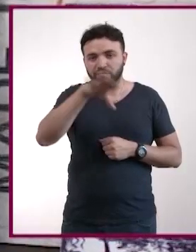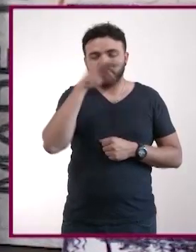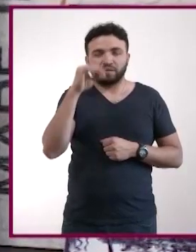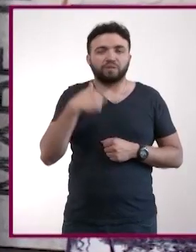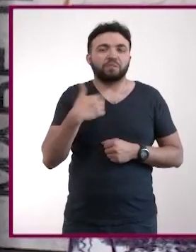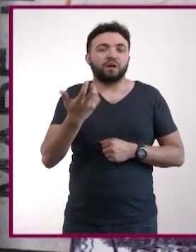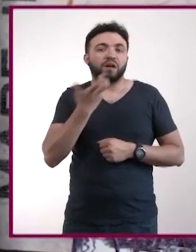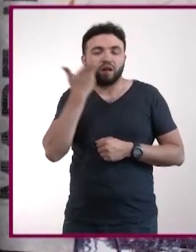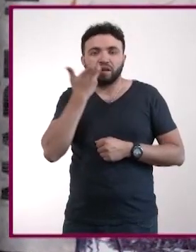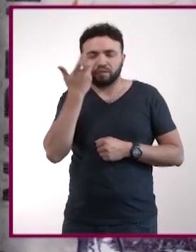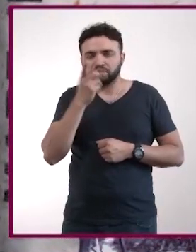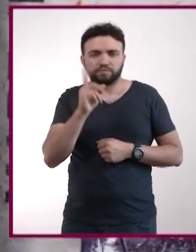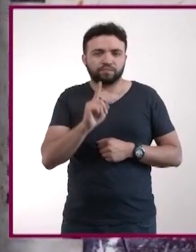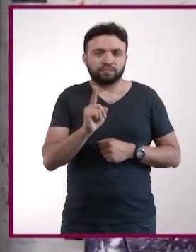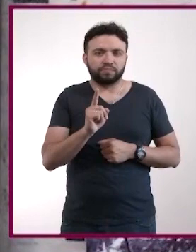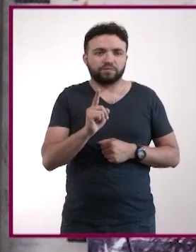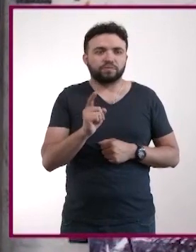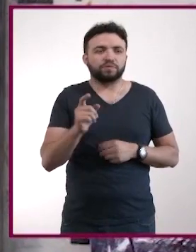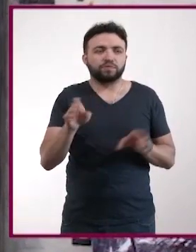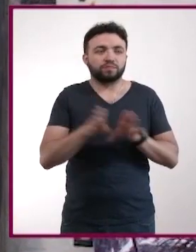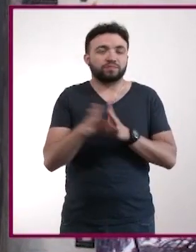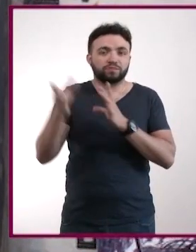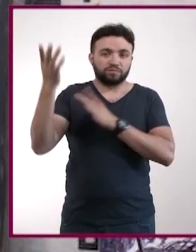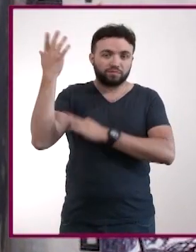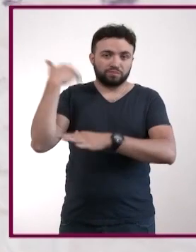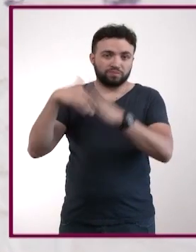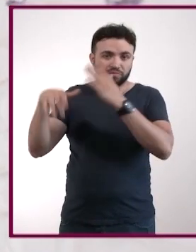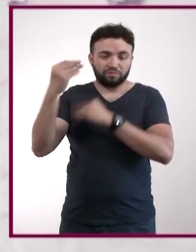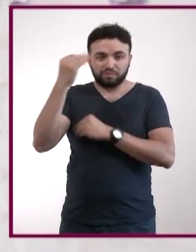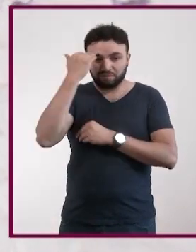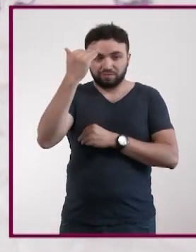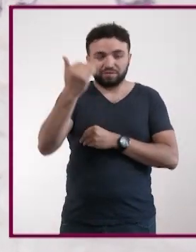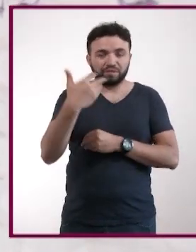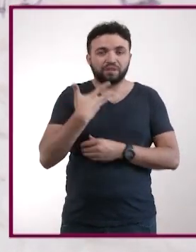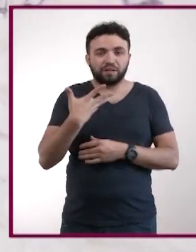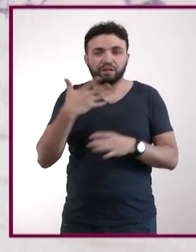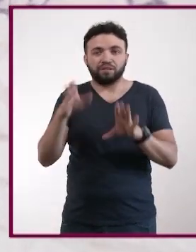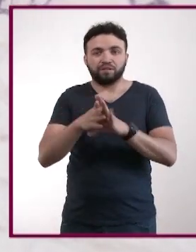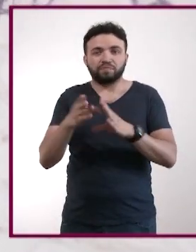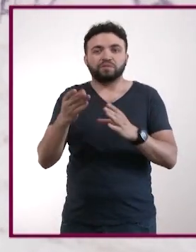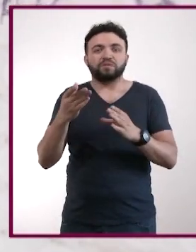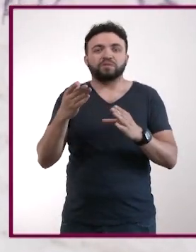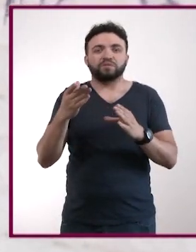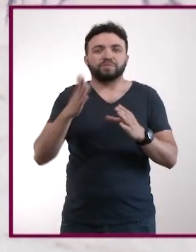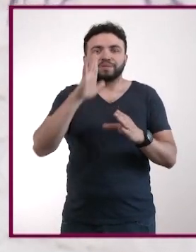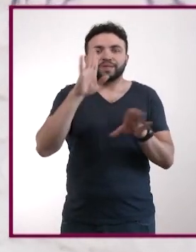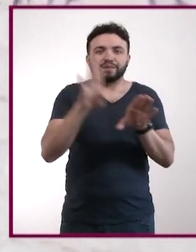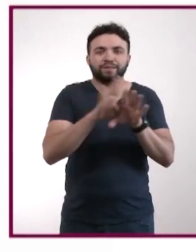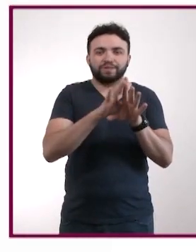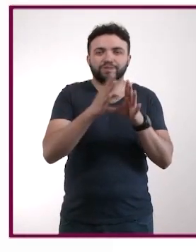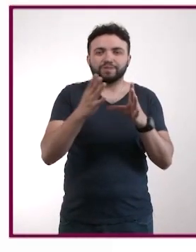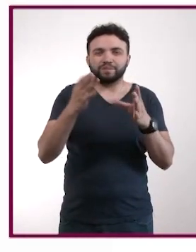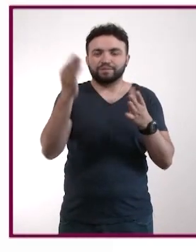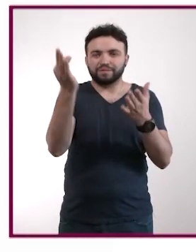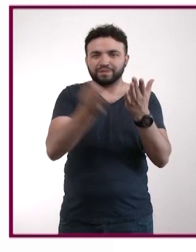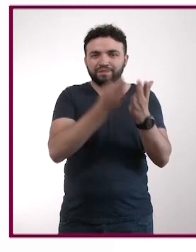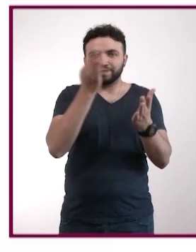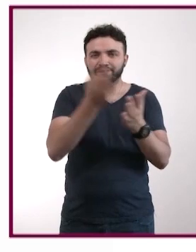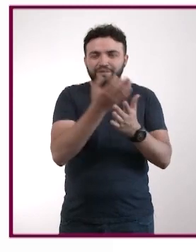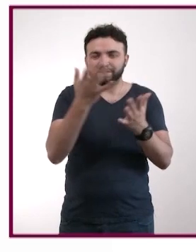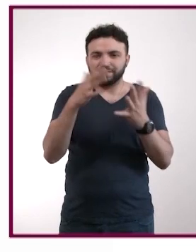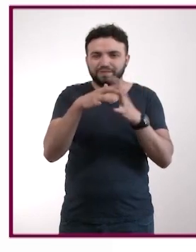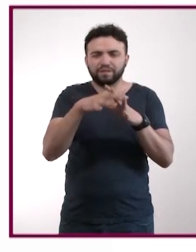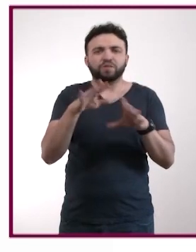arbitrariamente, sino que desde hace mucho tiempo se ha ido haciendo una especie de tejido. De cosas que me